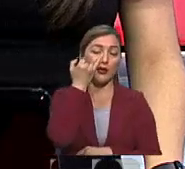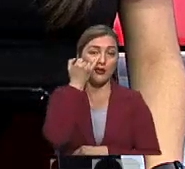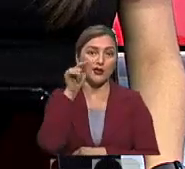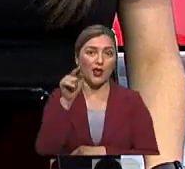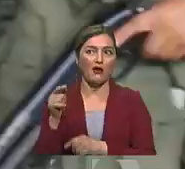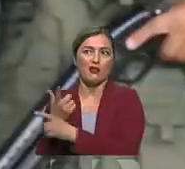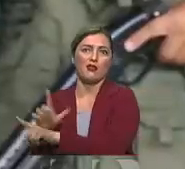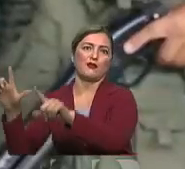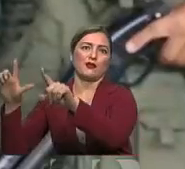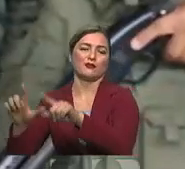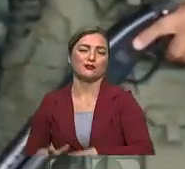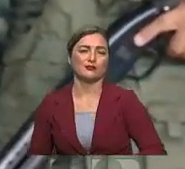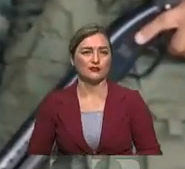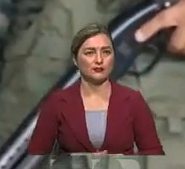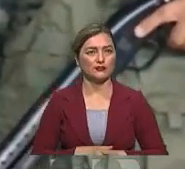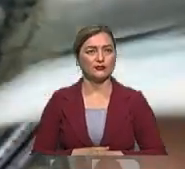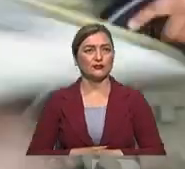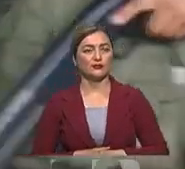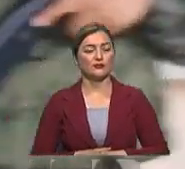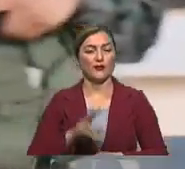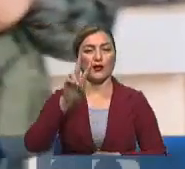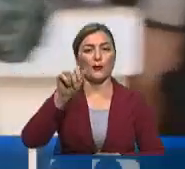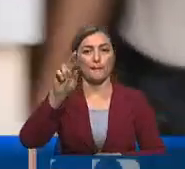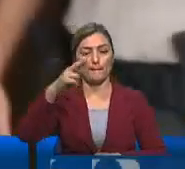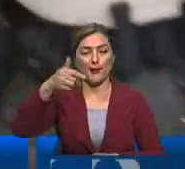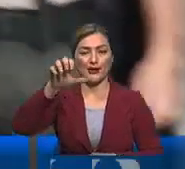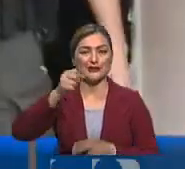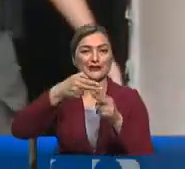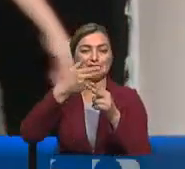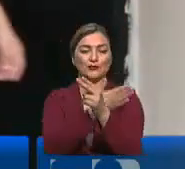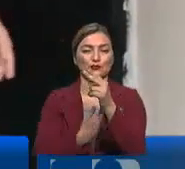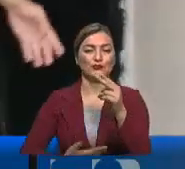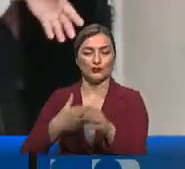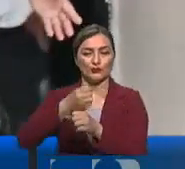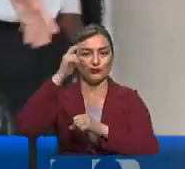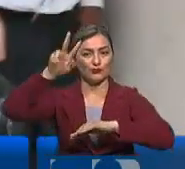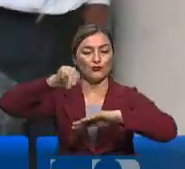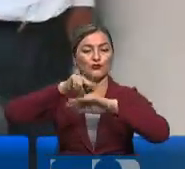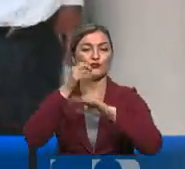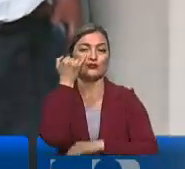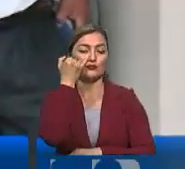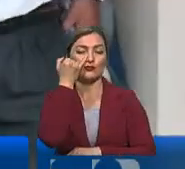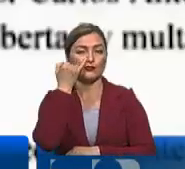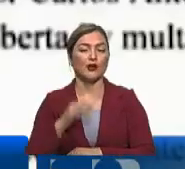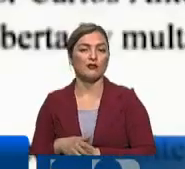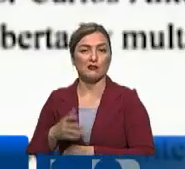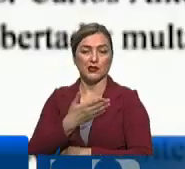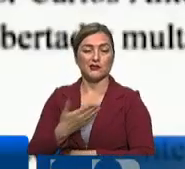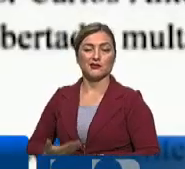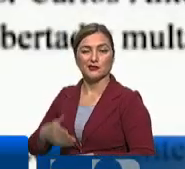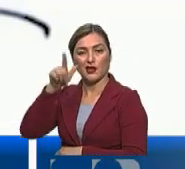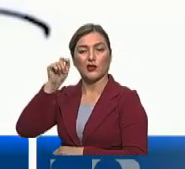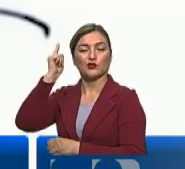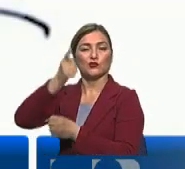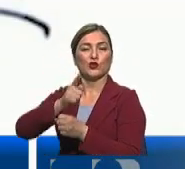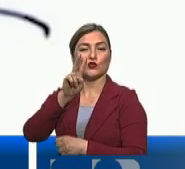CONAIE. Antonio Vargas, expresidente de la CONAIE, recobró su libertad por el decreto de indulto 246 emitido